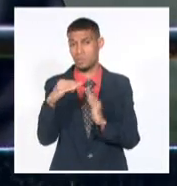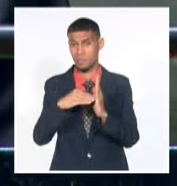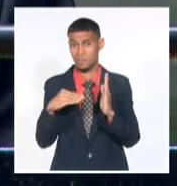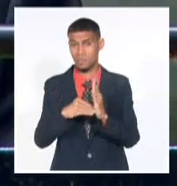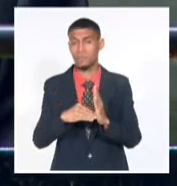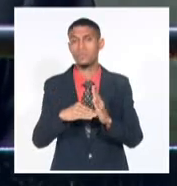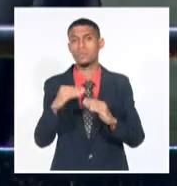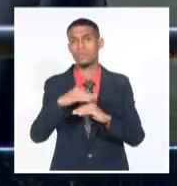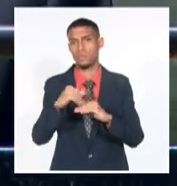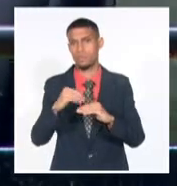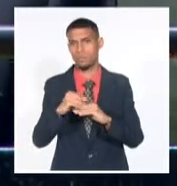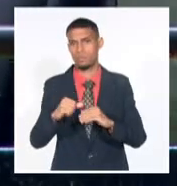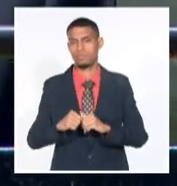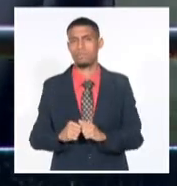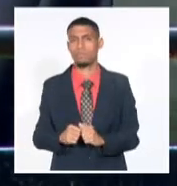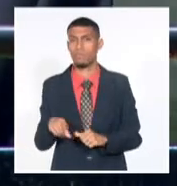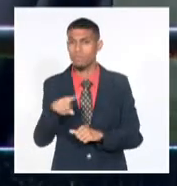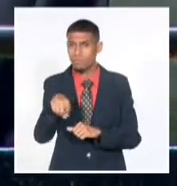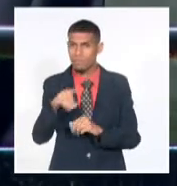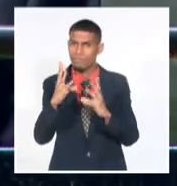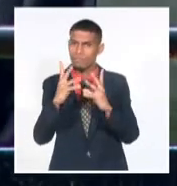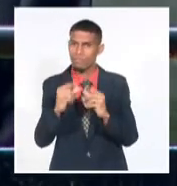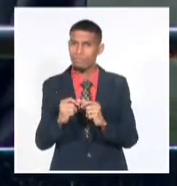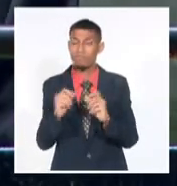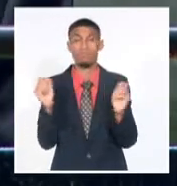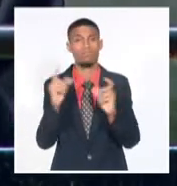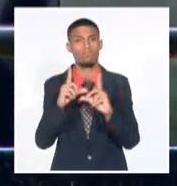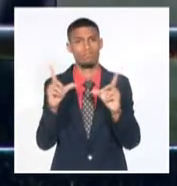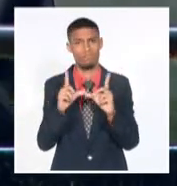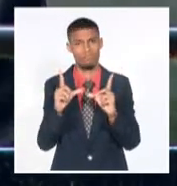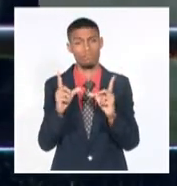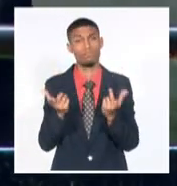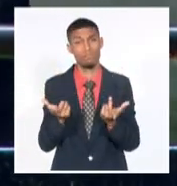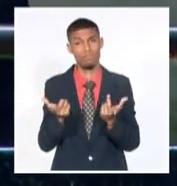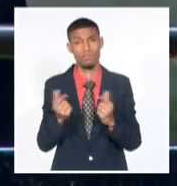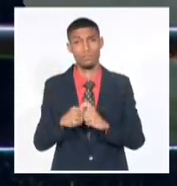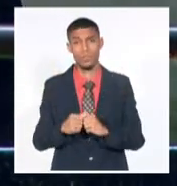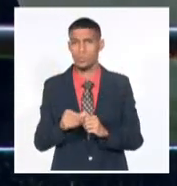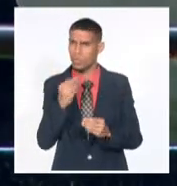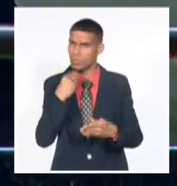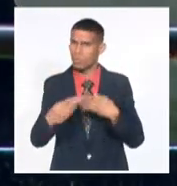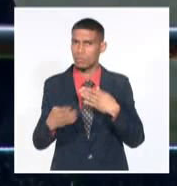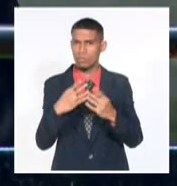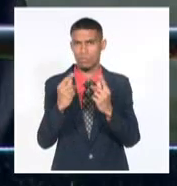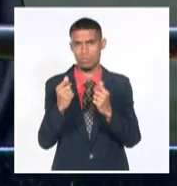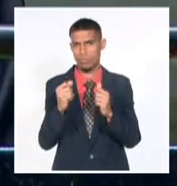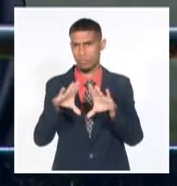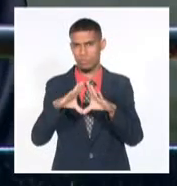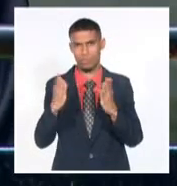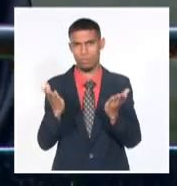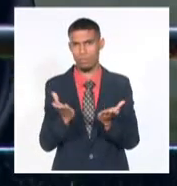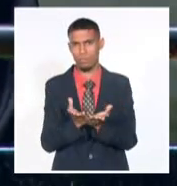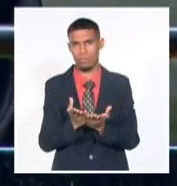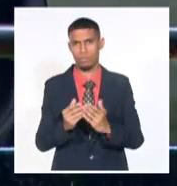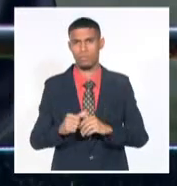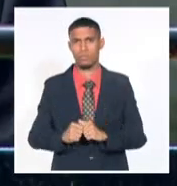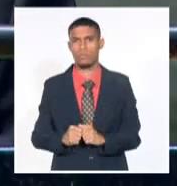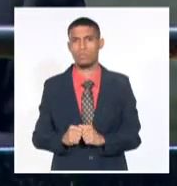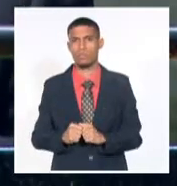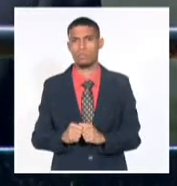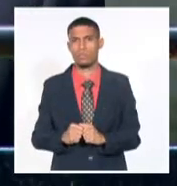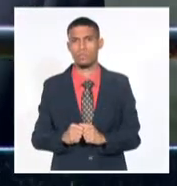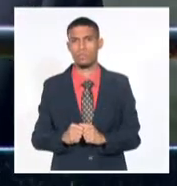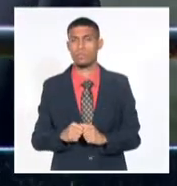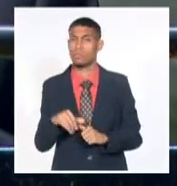1.337.000 millones de dólares. Son cifras extraordinarias para cualquier economía del mundo, aún más para